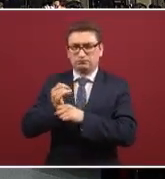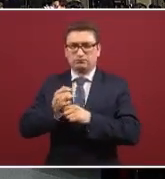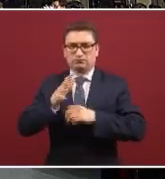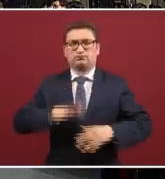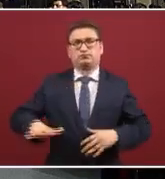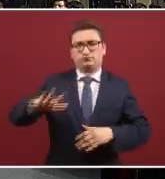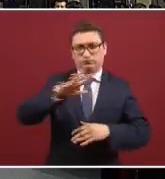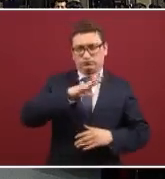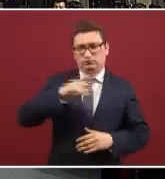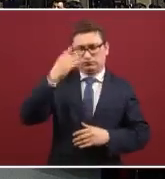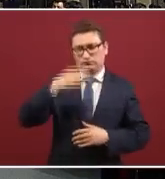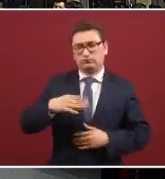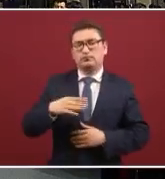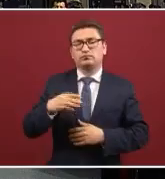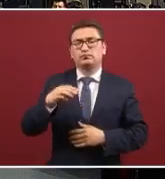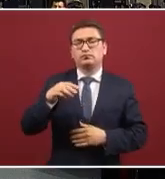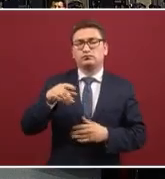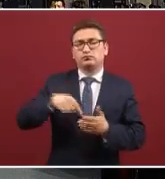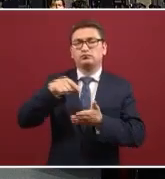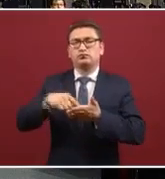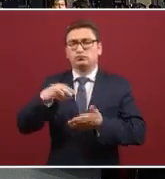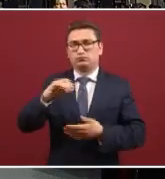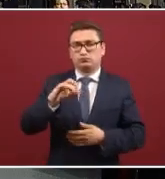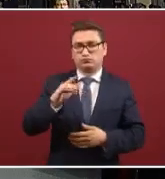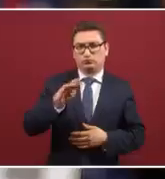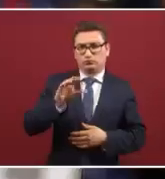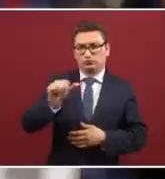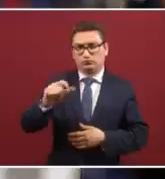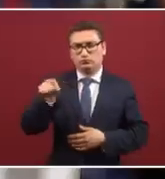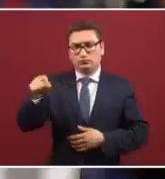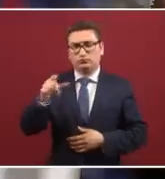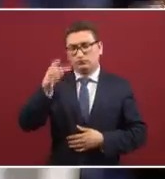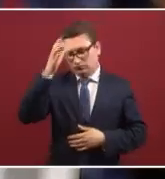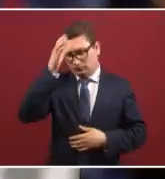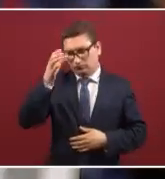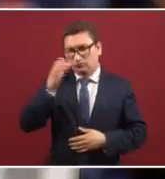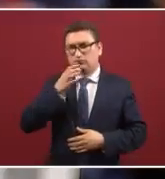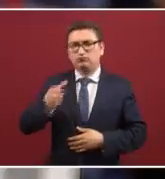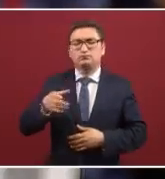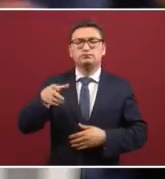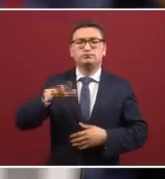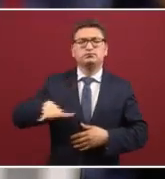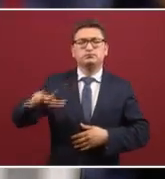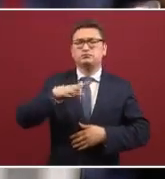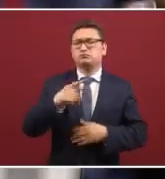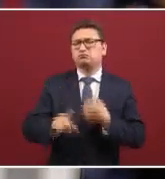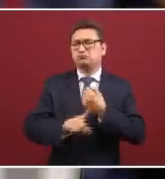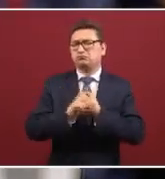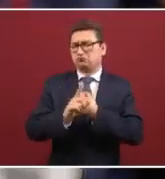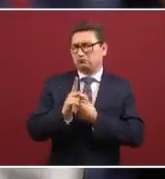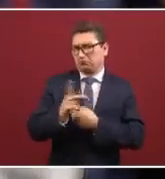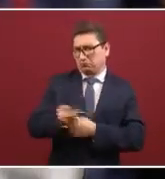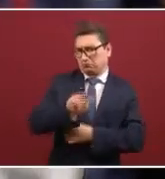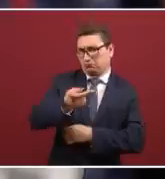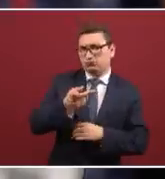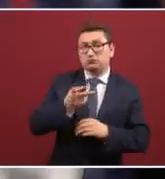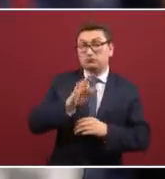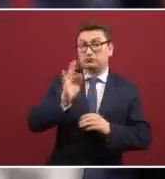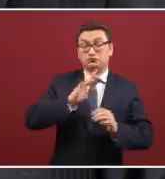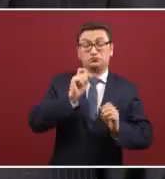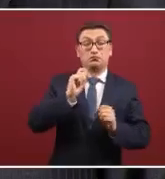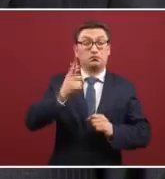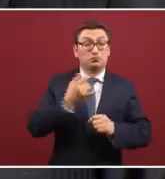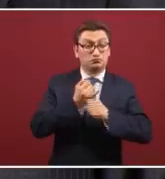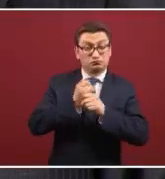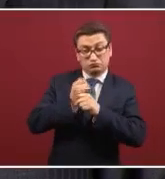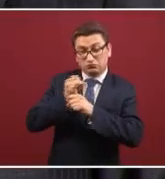Monclova, Coahuila, pues precisamente preguntarle si no existe un riesgo también de que sucedan este tipo de investigaciones en las que, pues